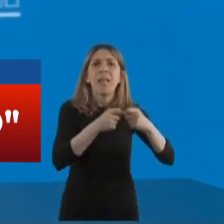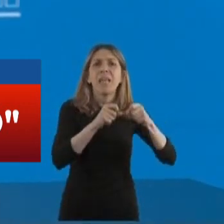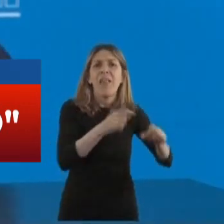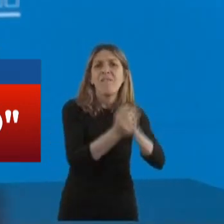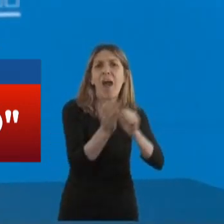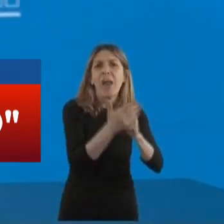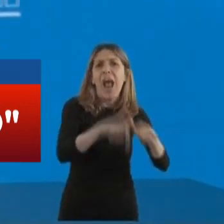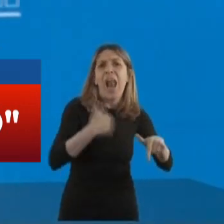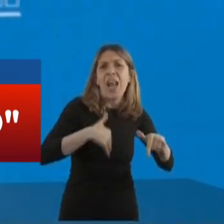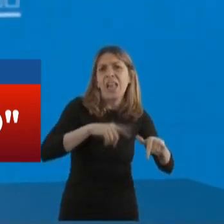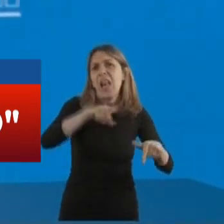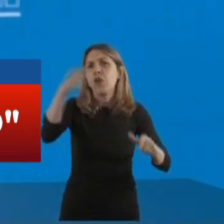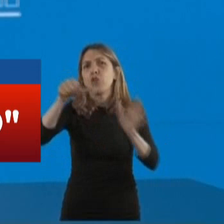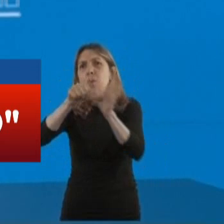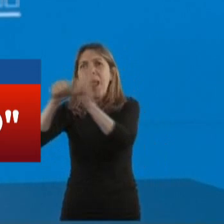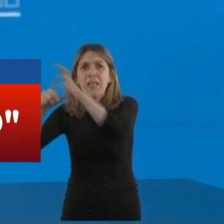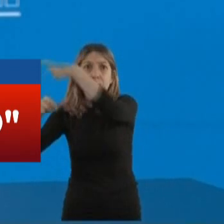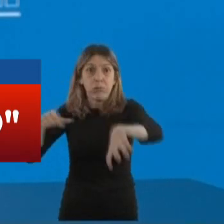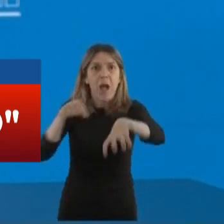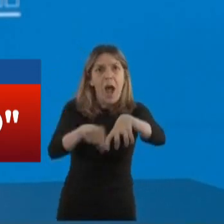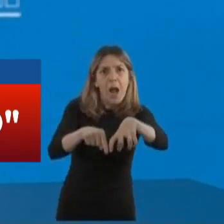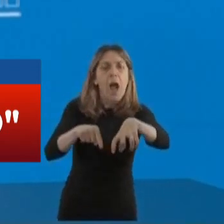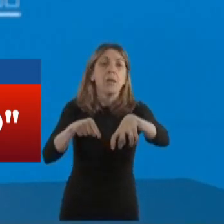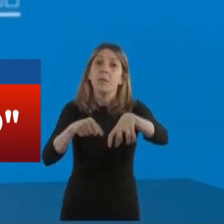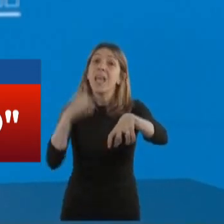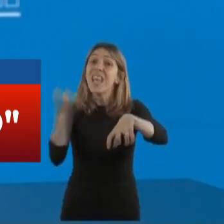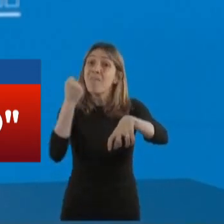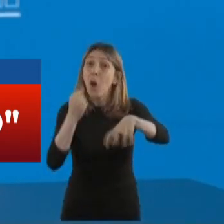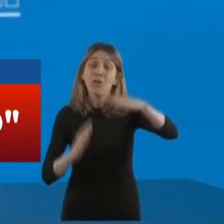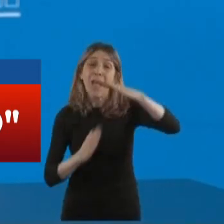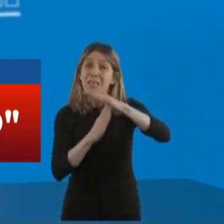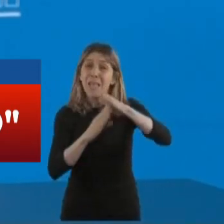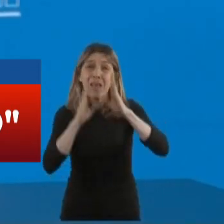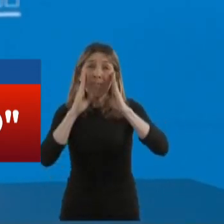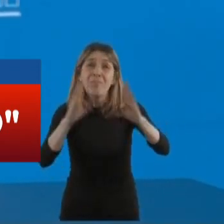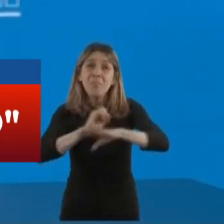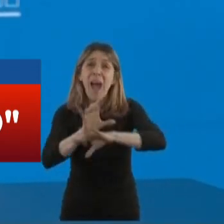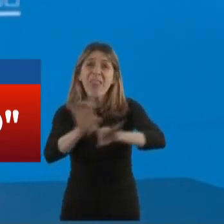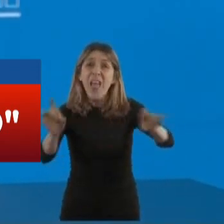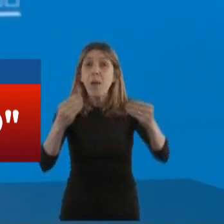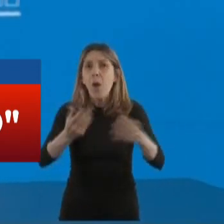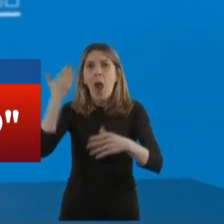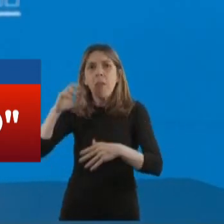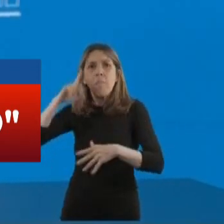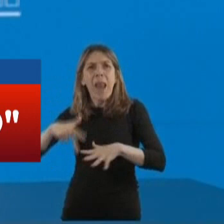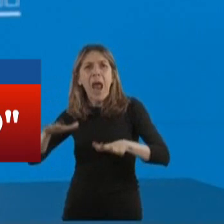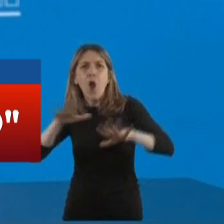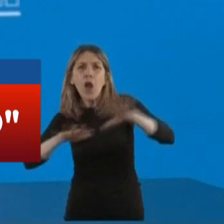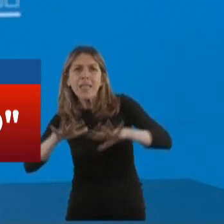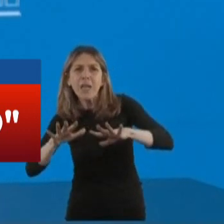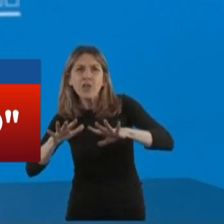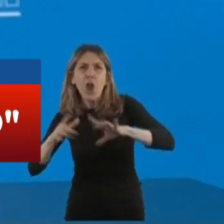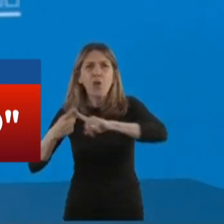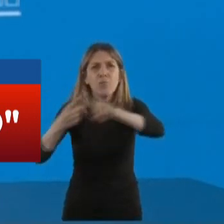multinacionales, grandes, chicas, creo que cumplió un rol muy importante en el país, porque pese a que no había logística, no había insumos que no